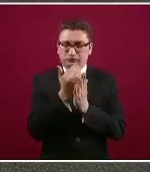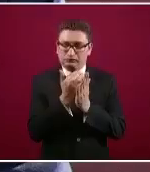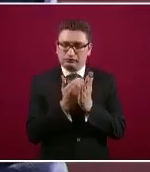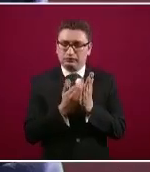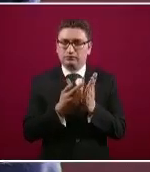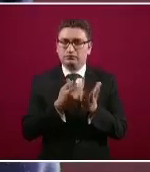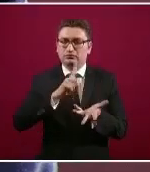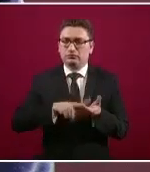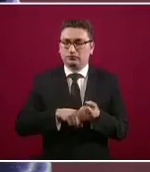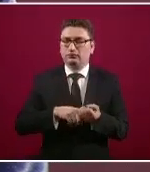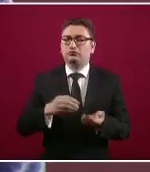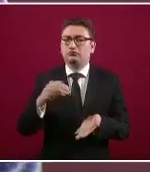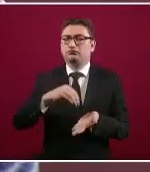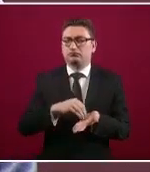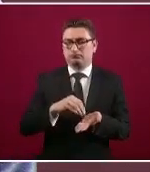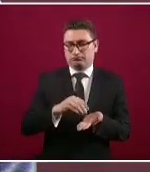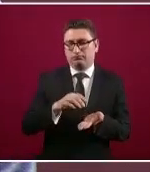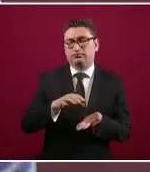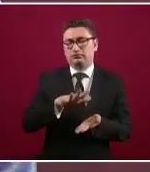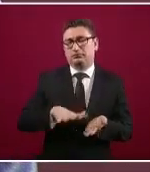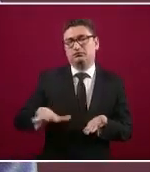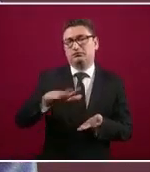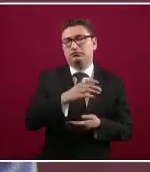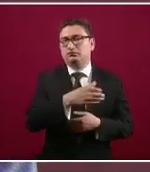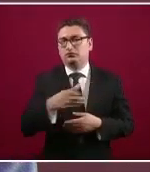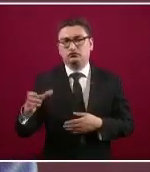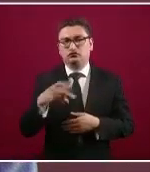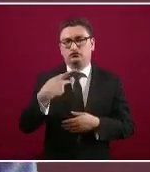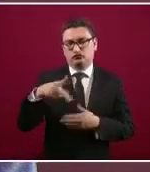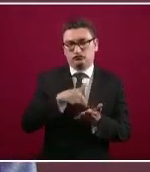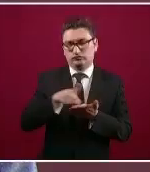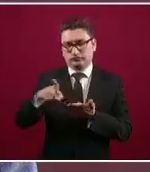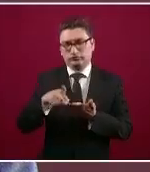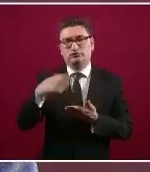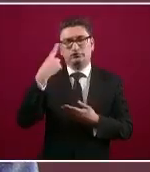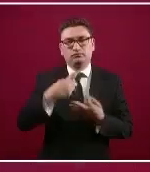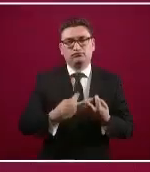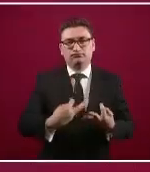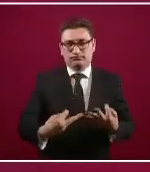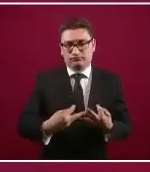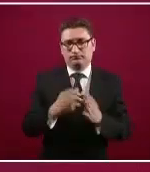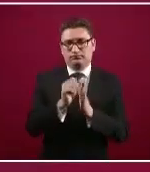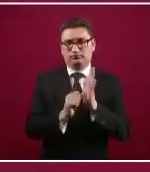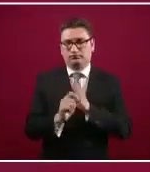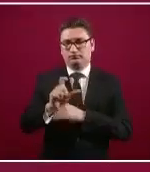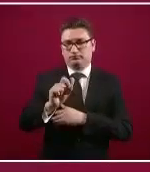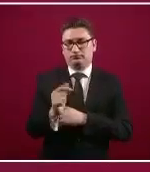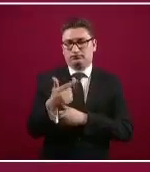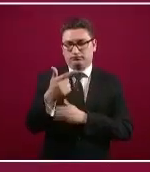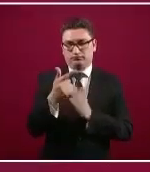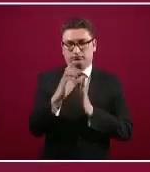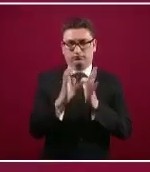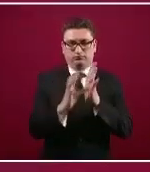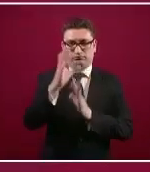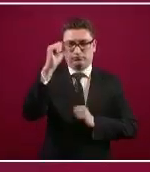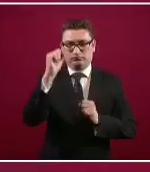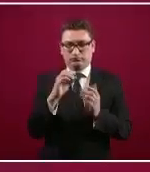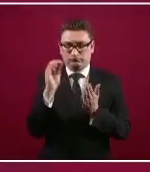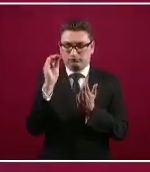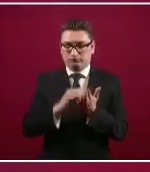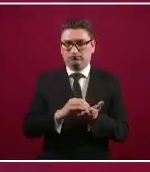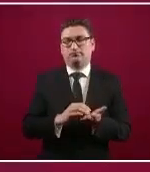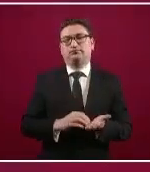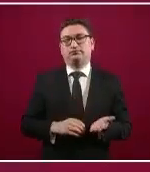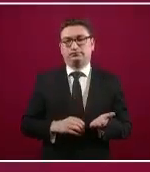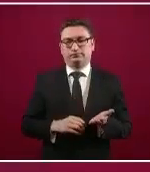los campesinos a la tierra en el artículo 27 constitucional.